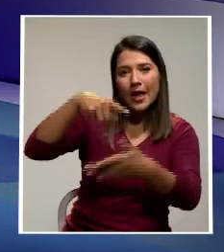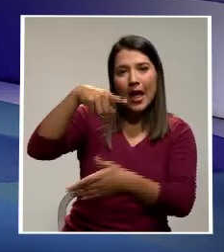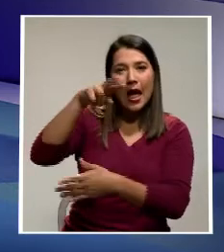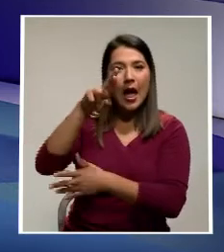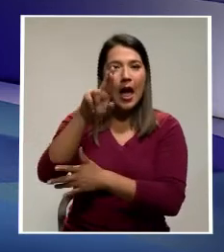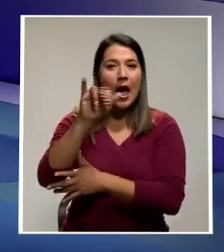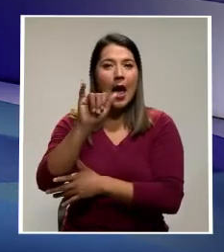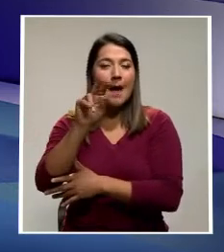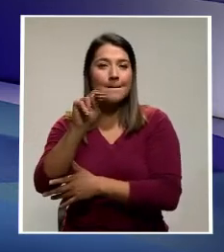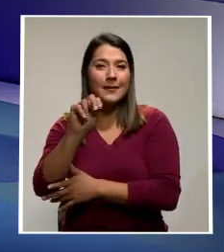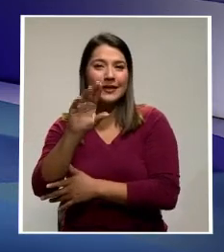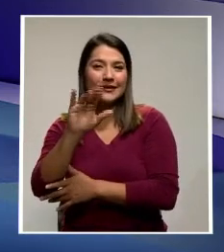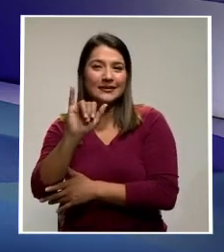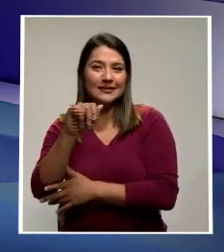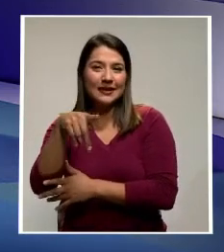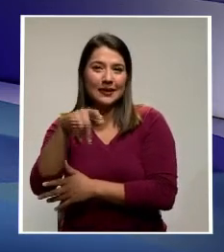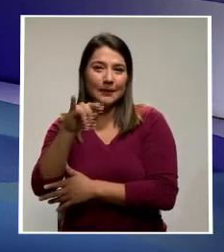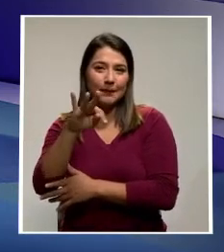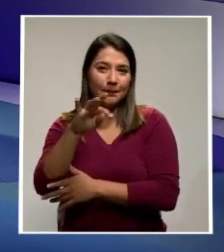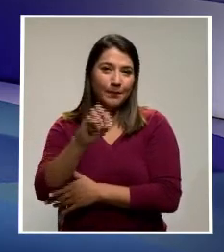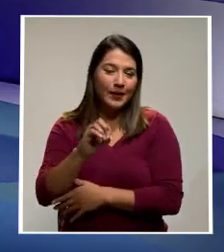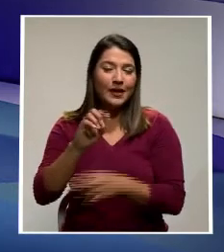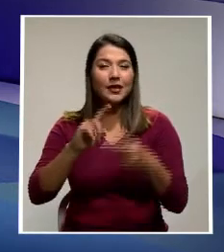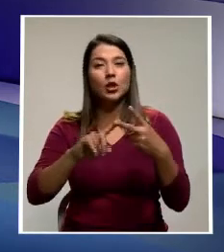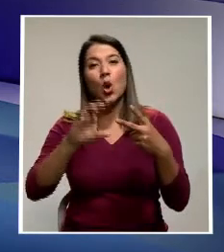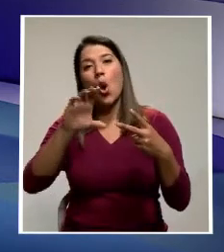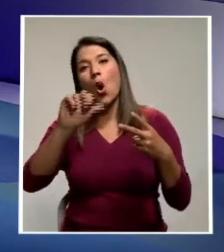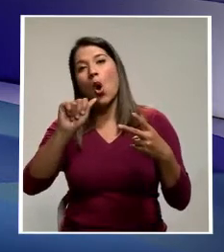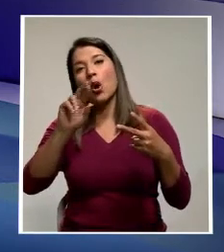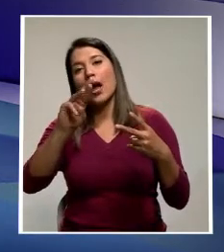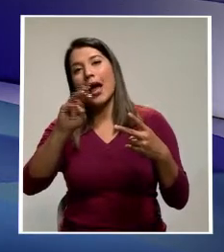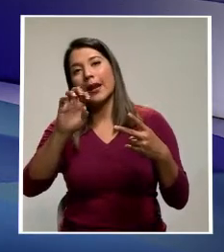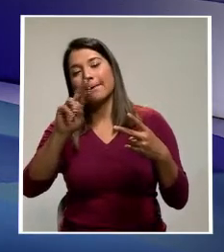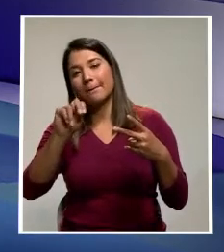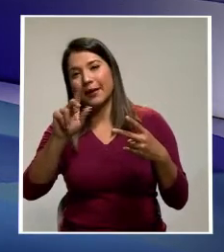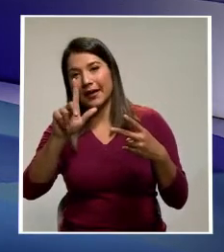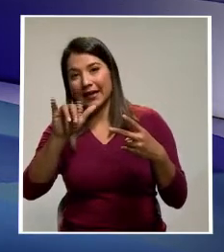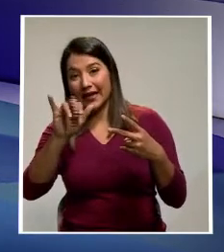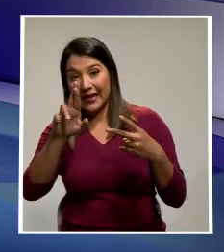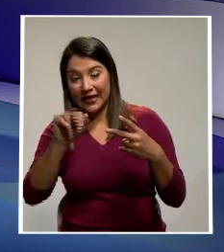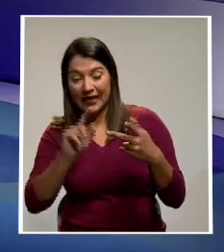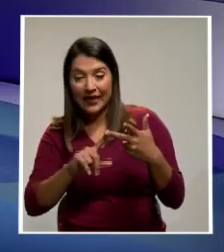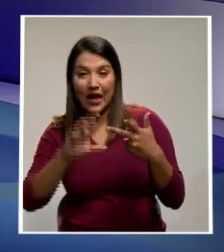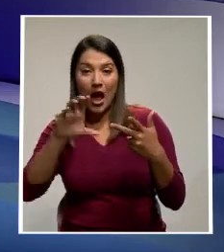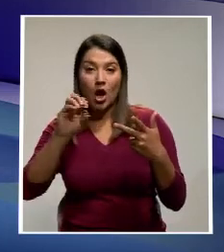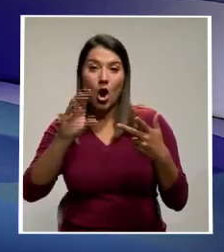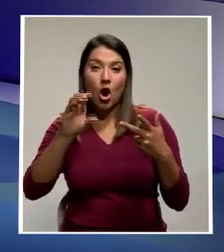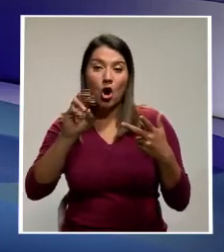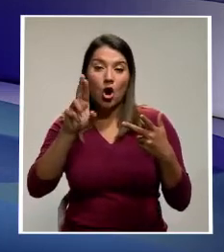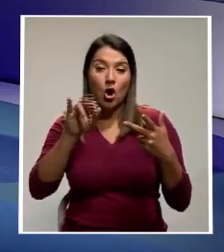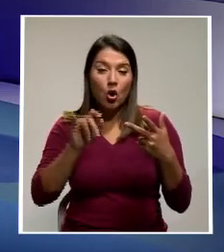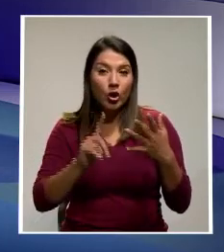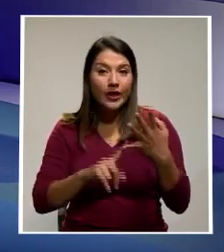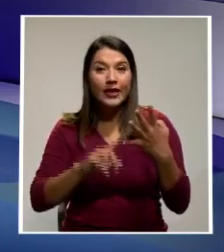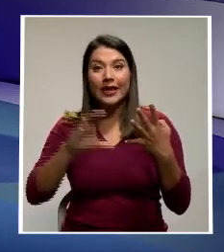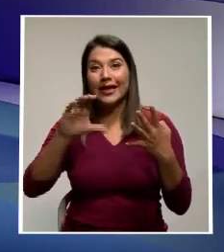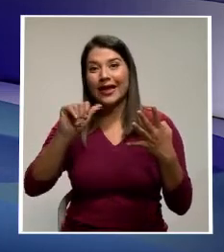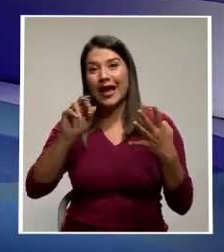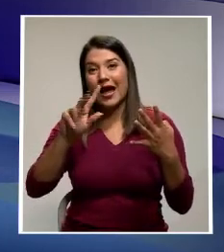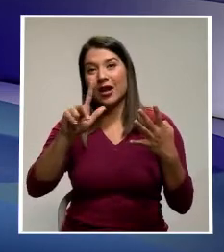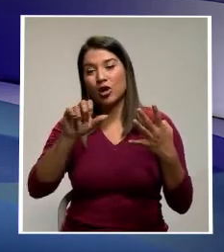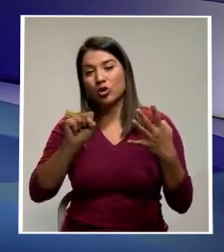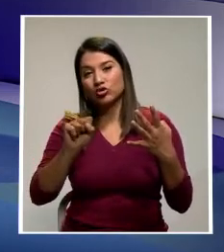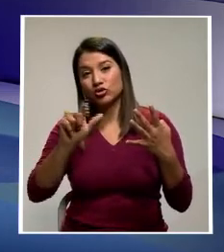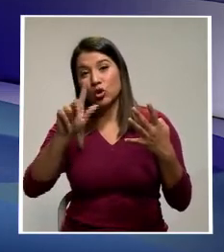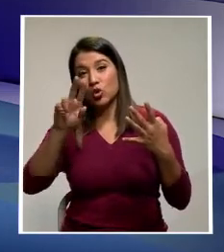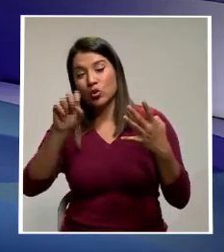leía Carmen Lira, o a Cocorí, o a Carlos Luis Sáenz y a Adela Ferreto, al mismo